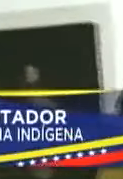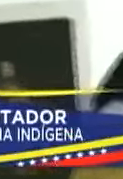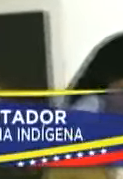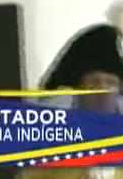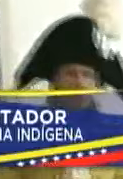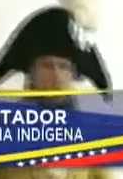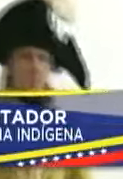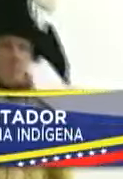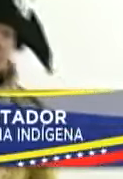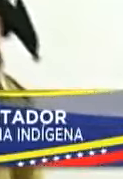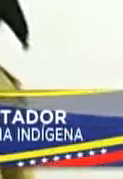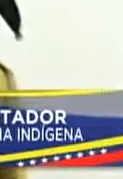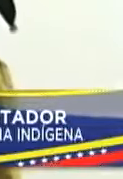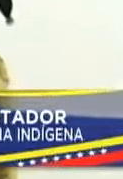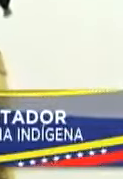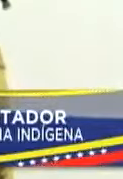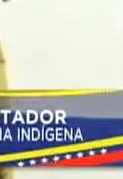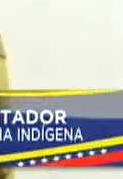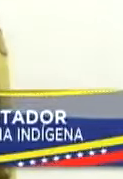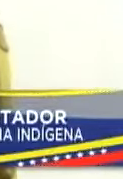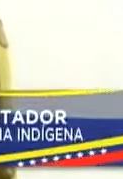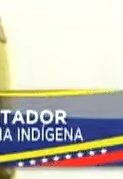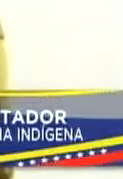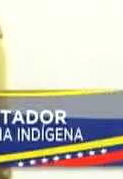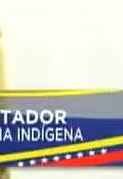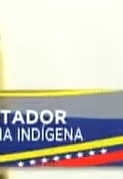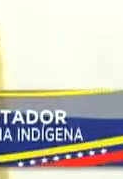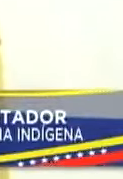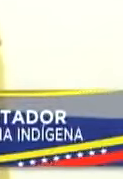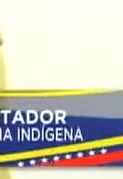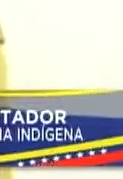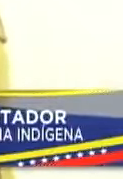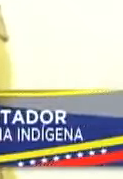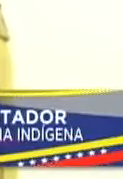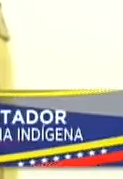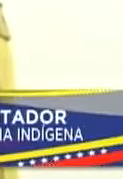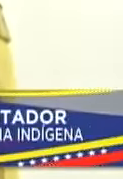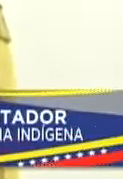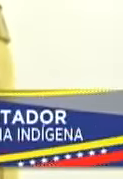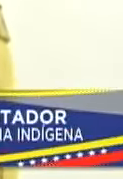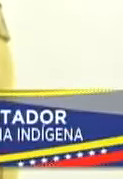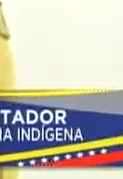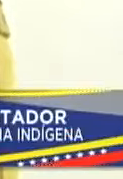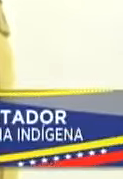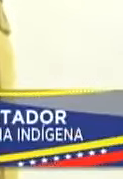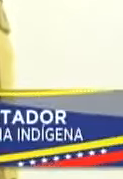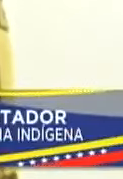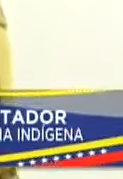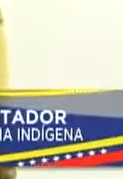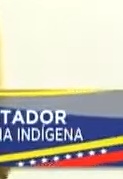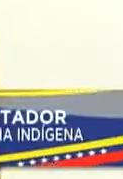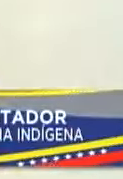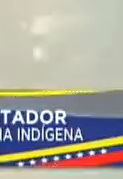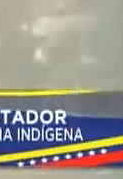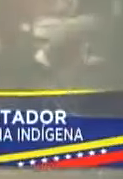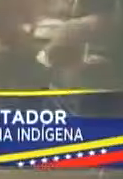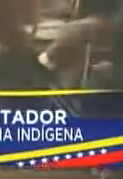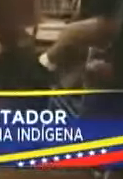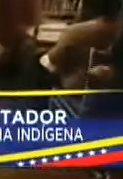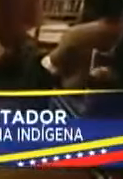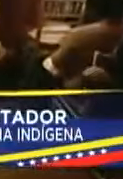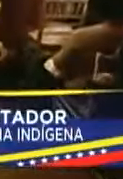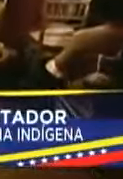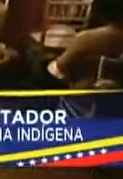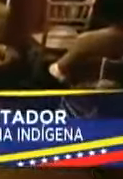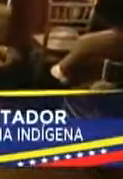reflejados las reliquias, las piezas históricas. Se hace la invitación al pueblo venezolano a visitar estos espacios,